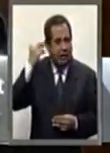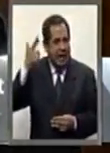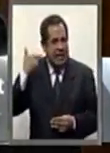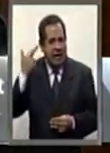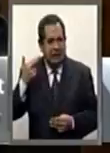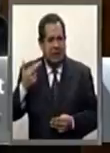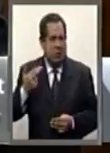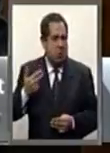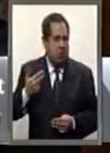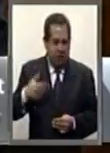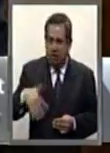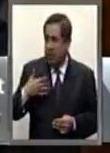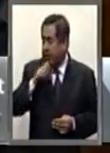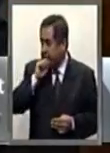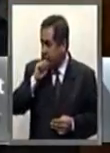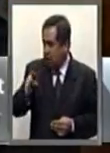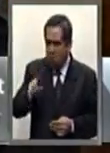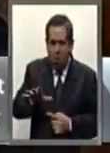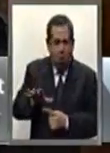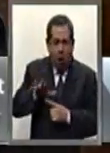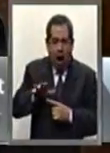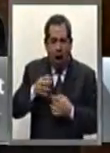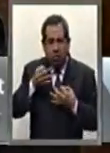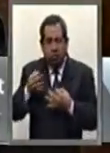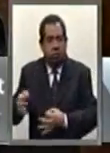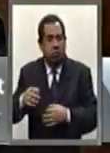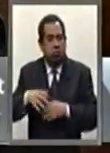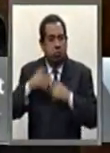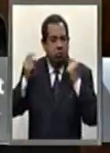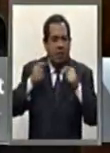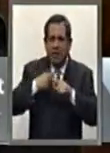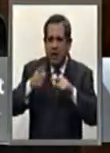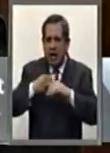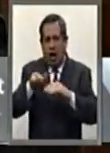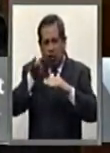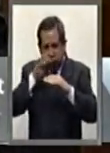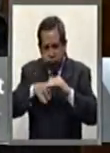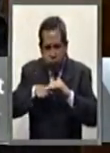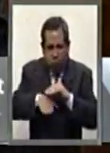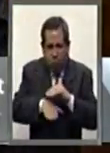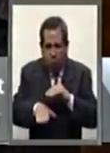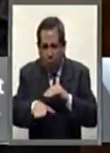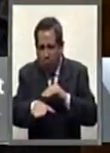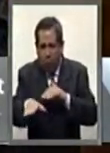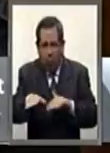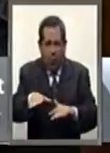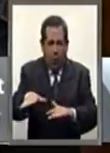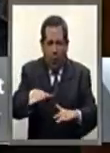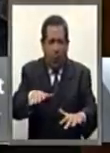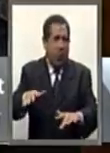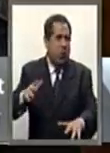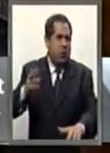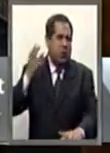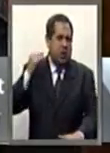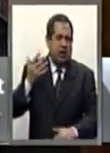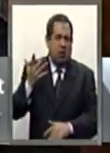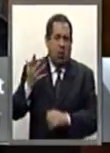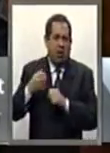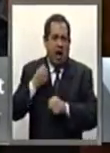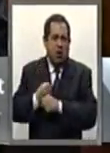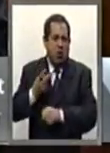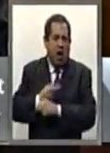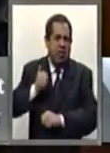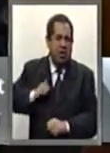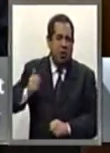Además, cuenta con atractivos turísticos como los pasajes subterráneos que datan de hasta 50 años de